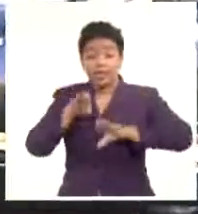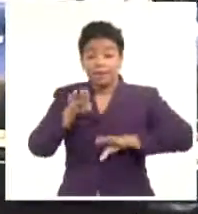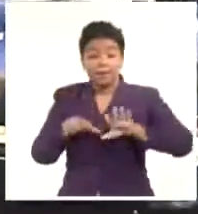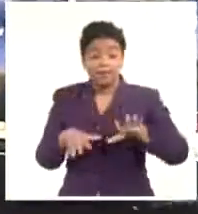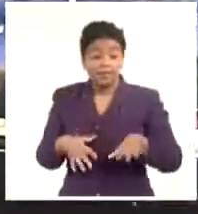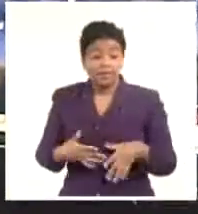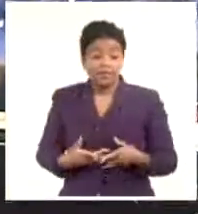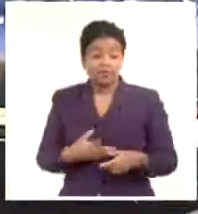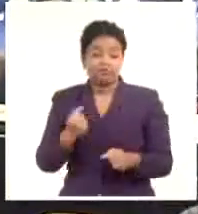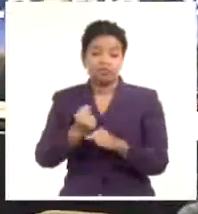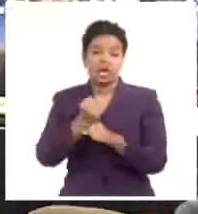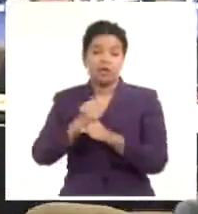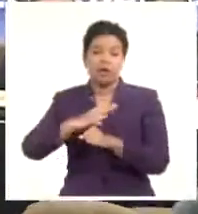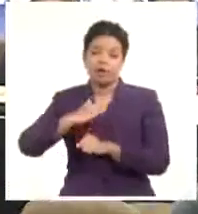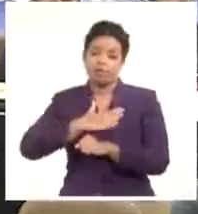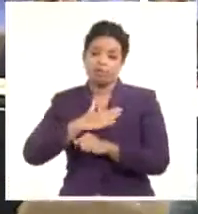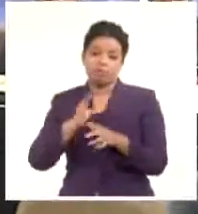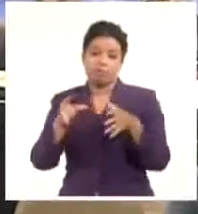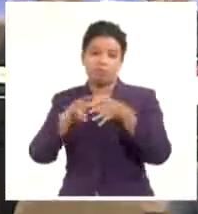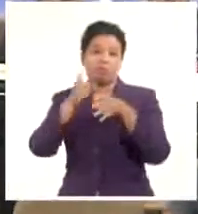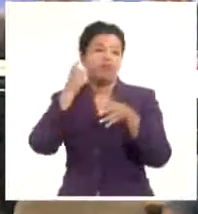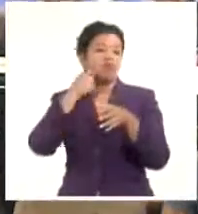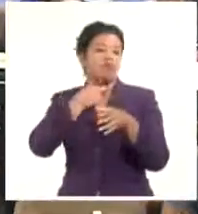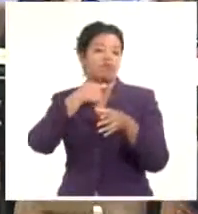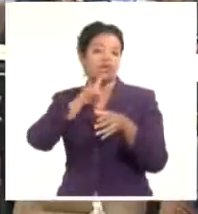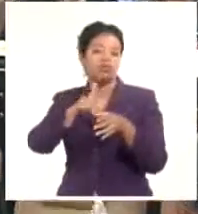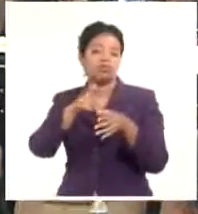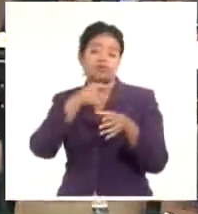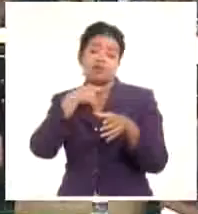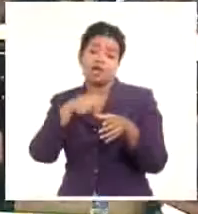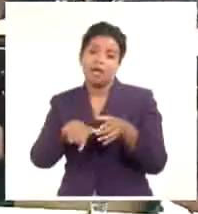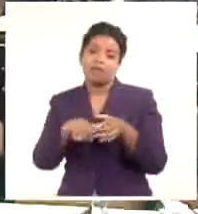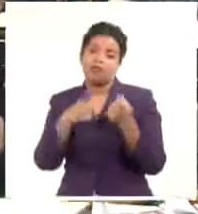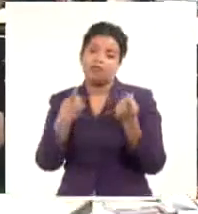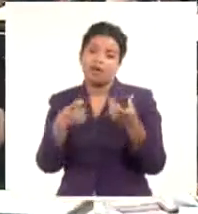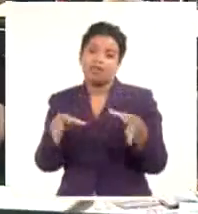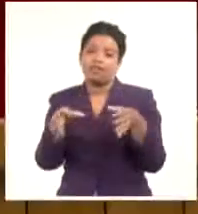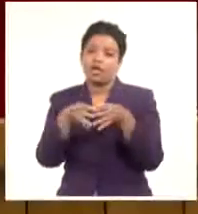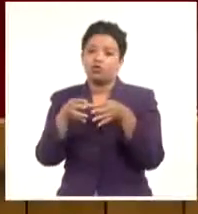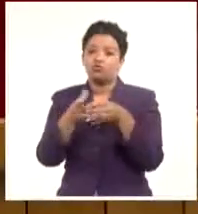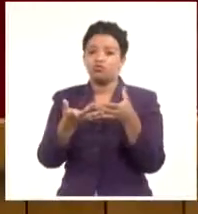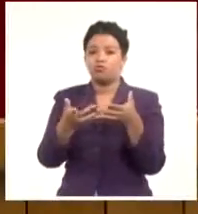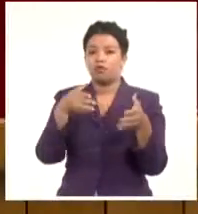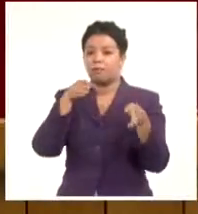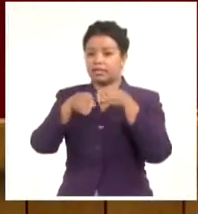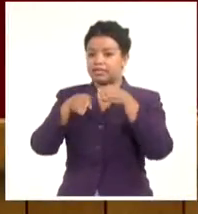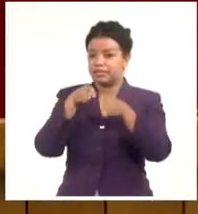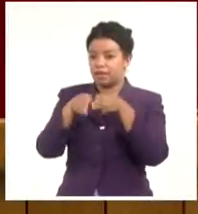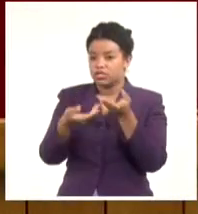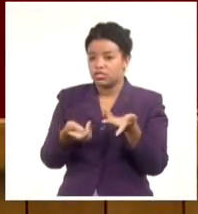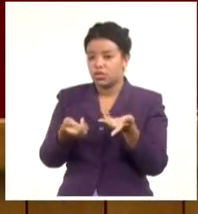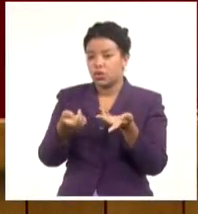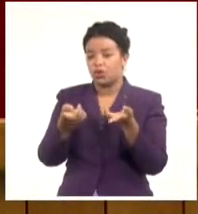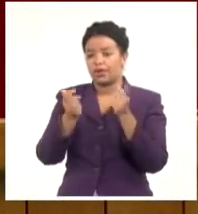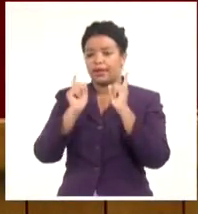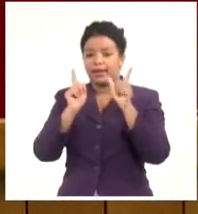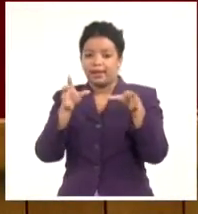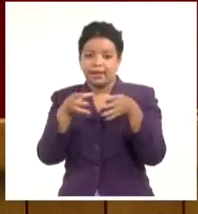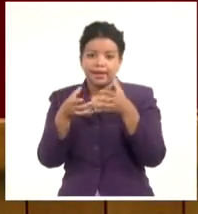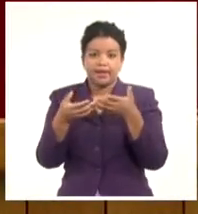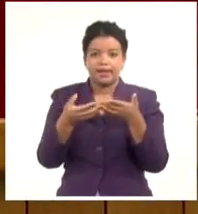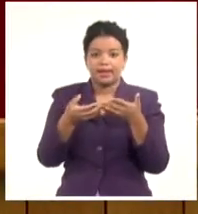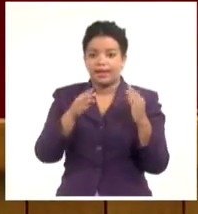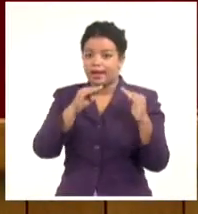fundamentalmente del trabajo propio de la FEU, como la demanda de aumentar en las brigadas la cultura de la participación y el debate, partiendo